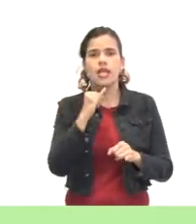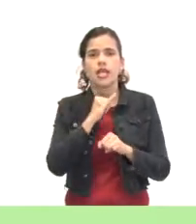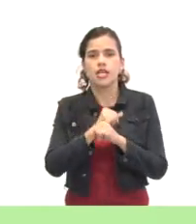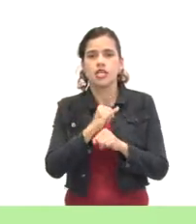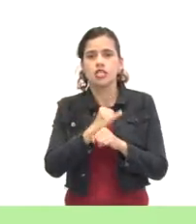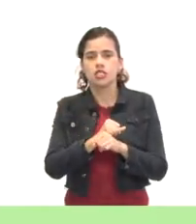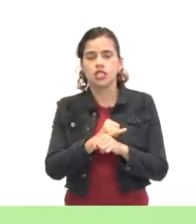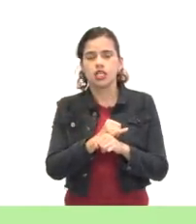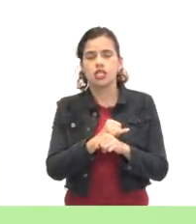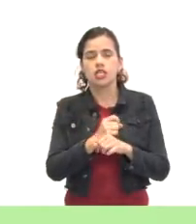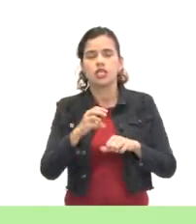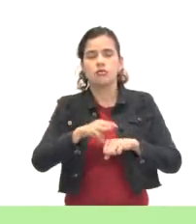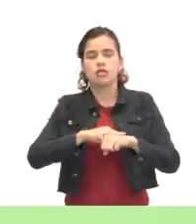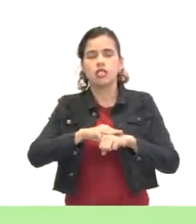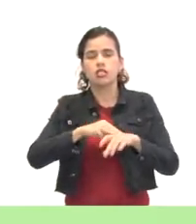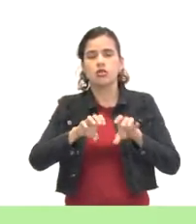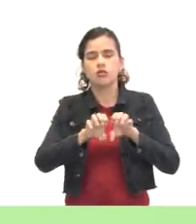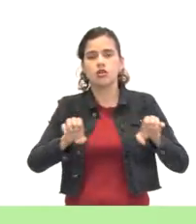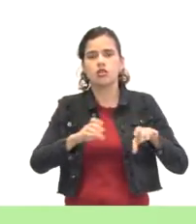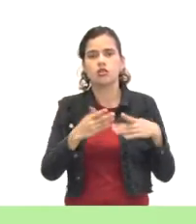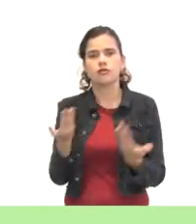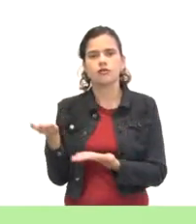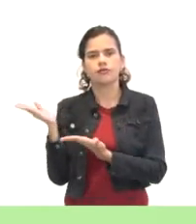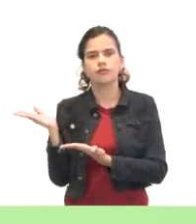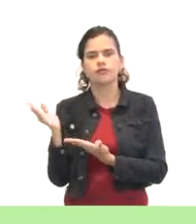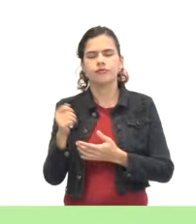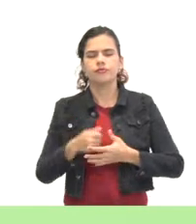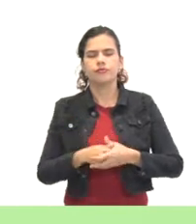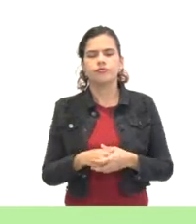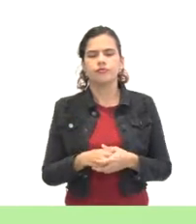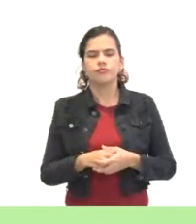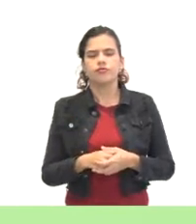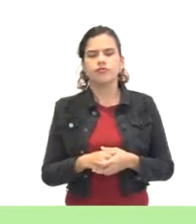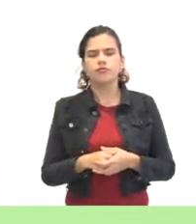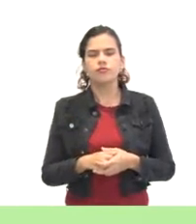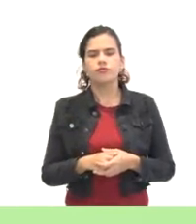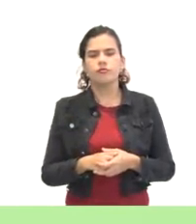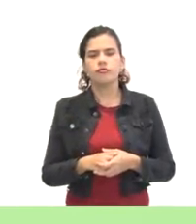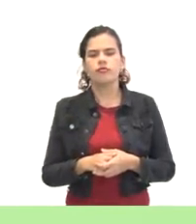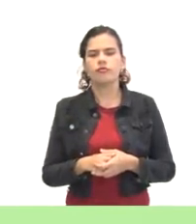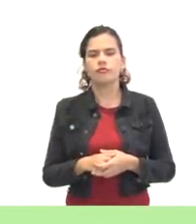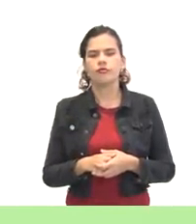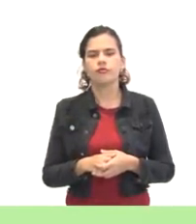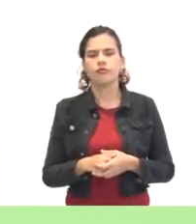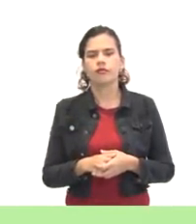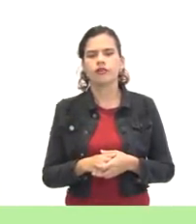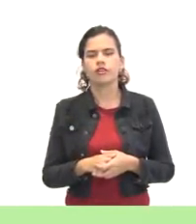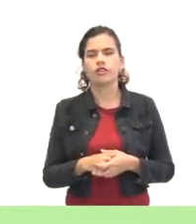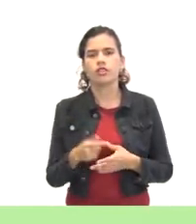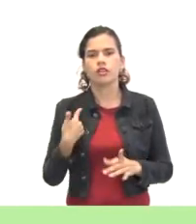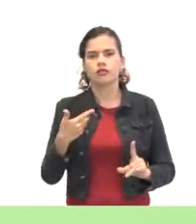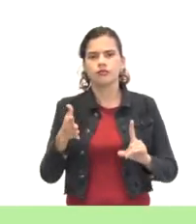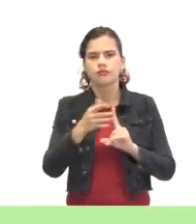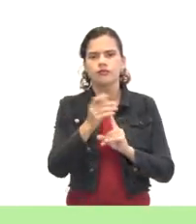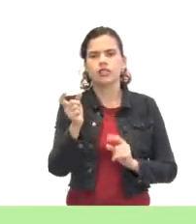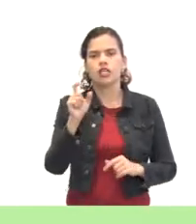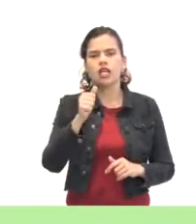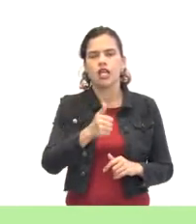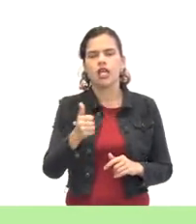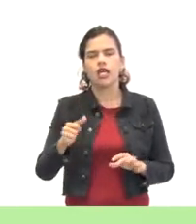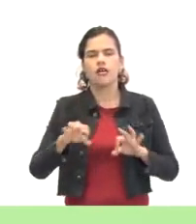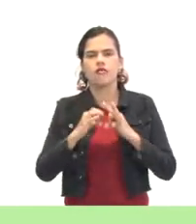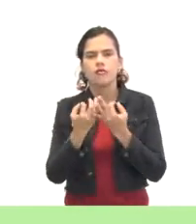web del Ministerio del Poder Popular para la Educación que ven aquí en pantalla. Y acceder al enlace de Cada